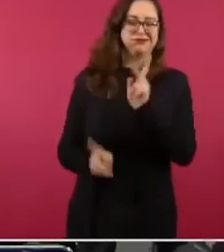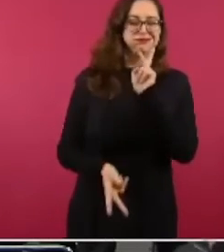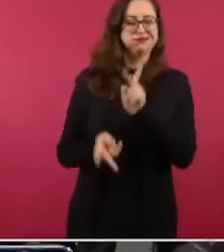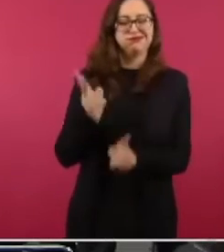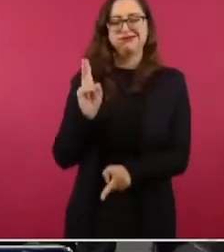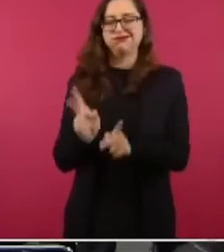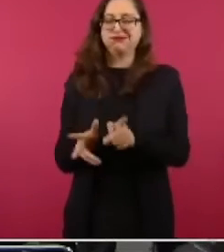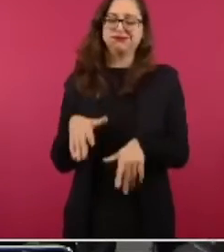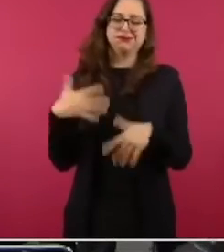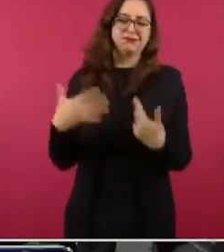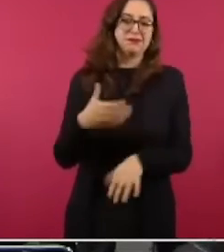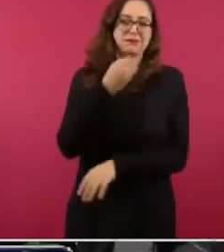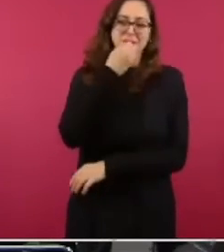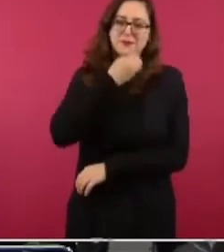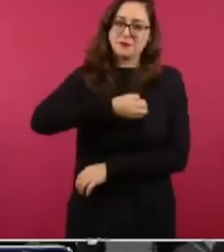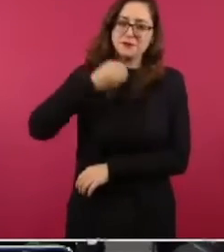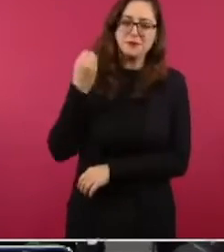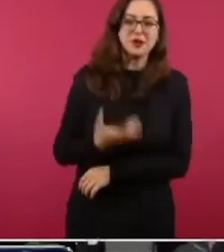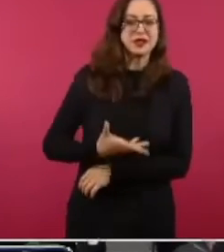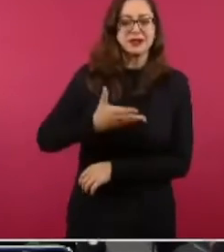Es